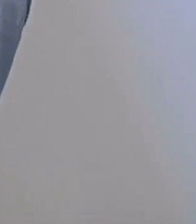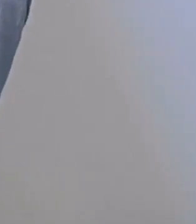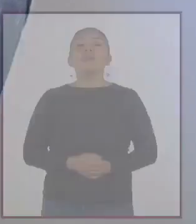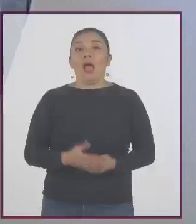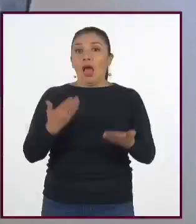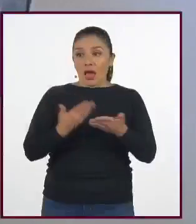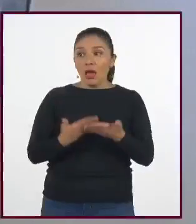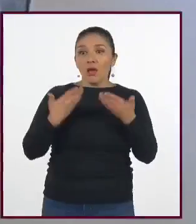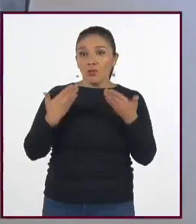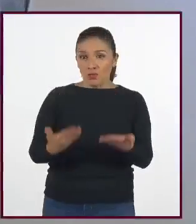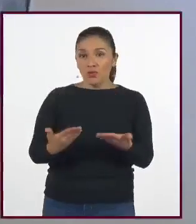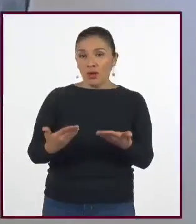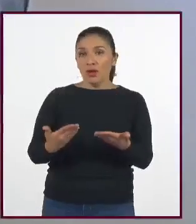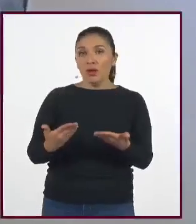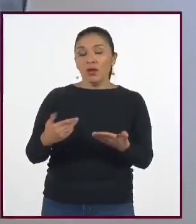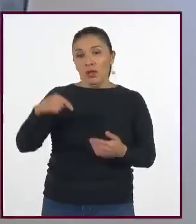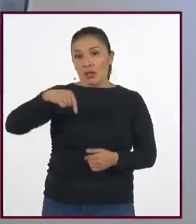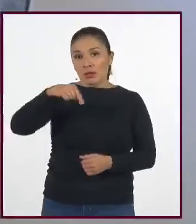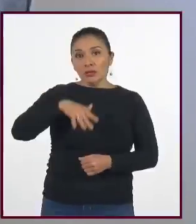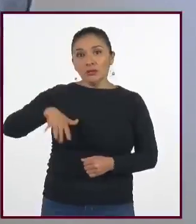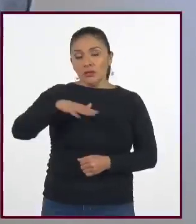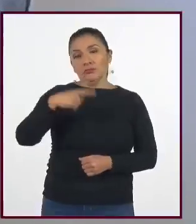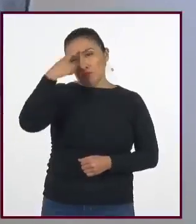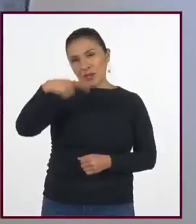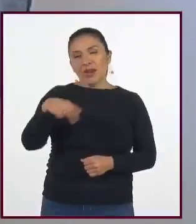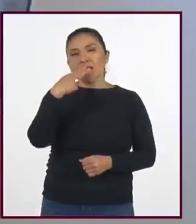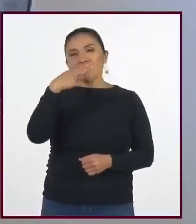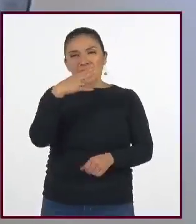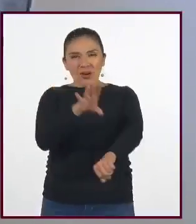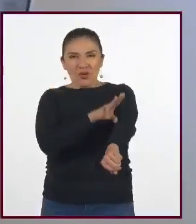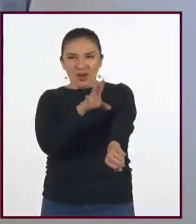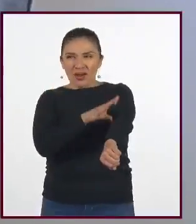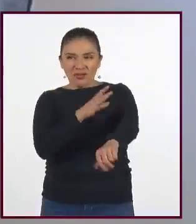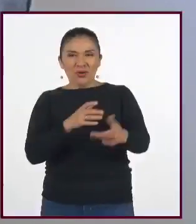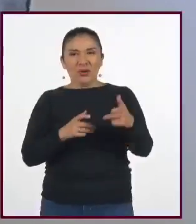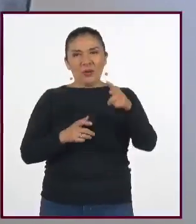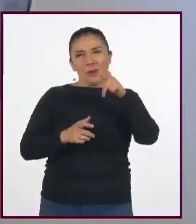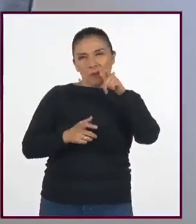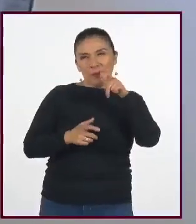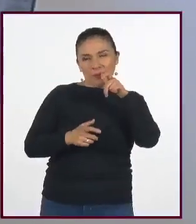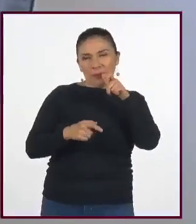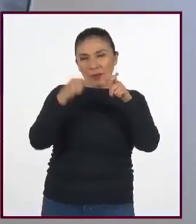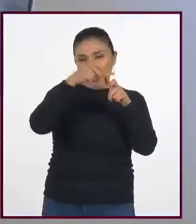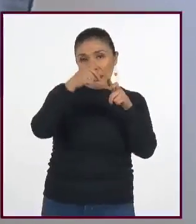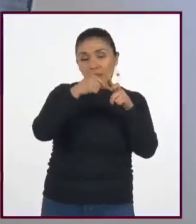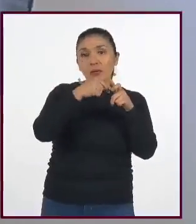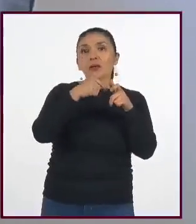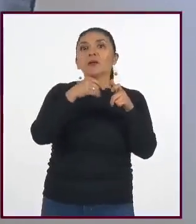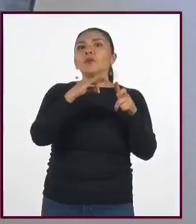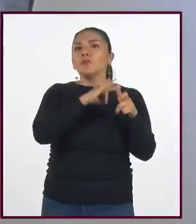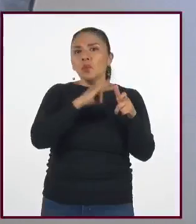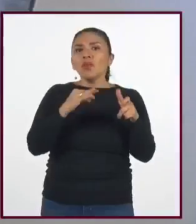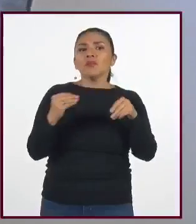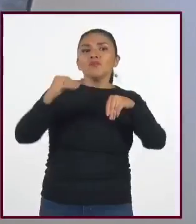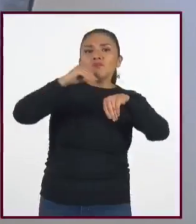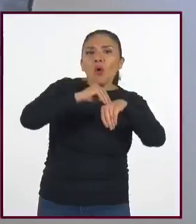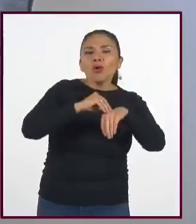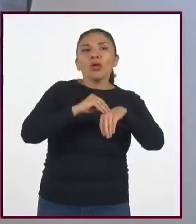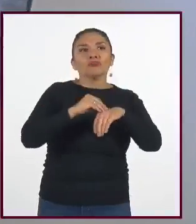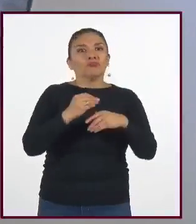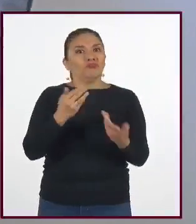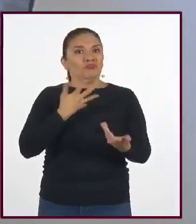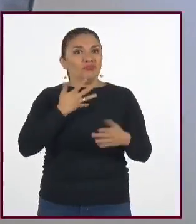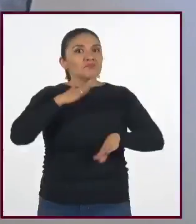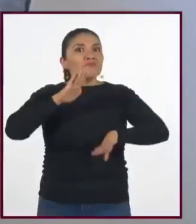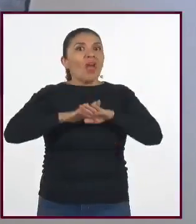actualmente en el dispositivo, en el vapeador, pueden utilizar más